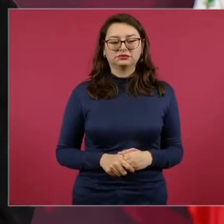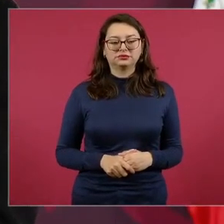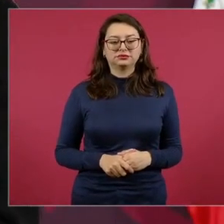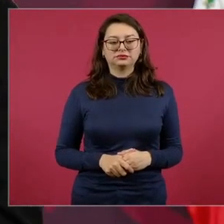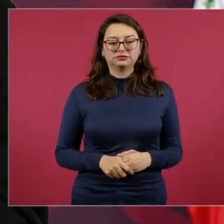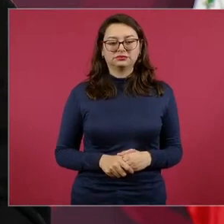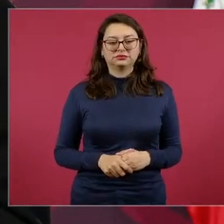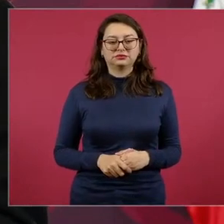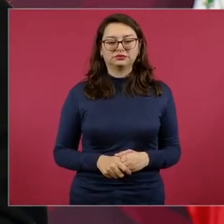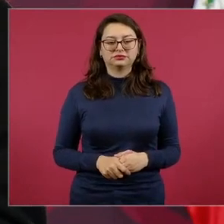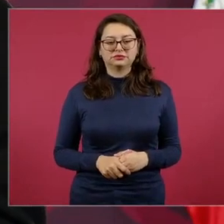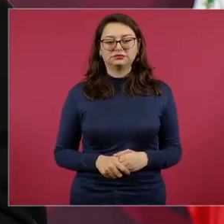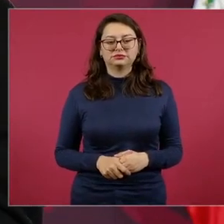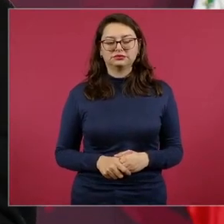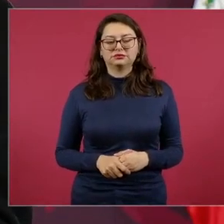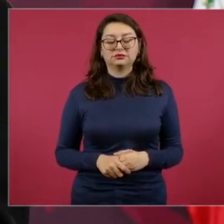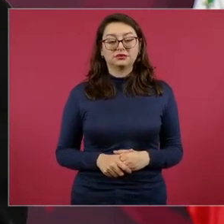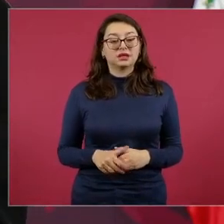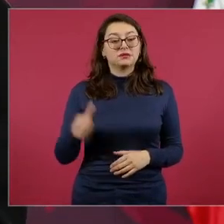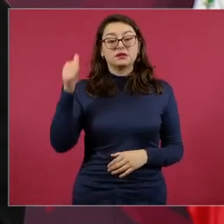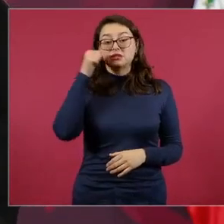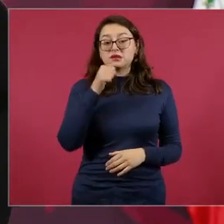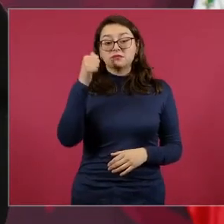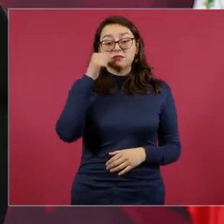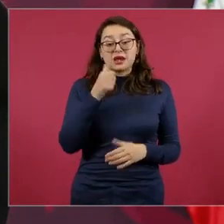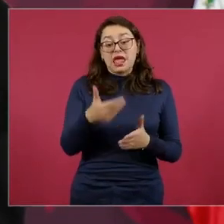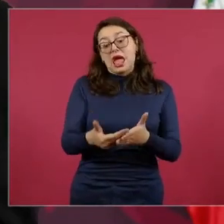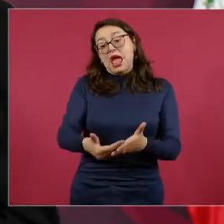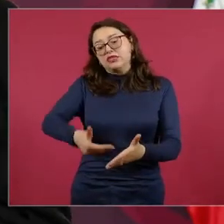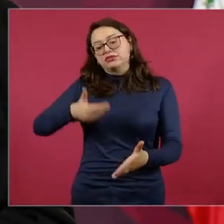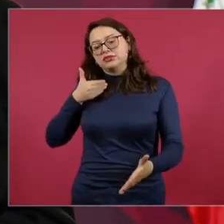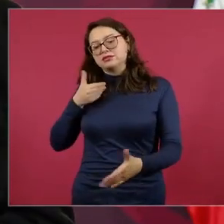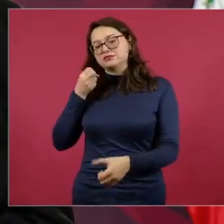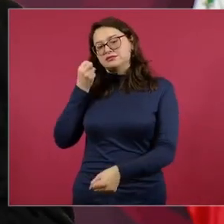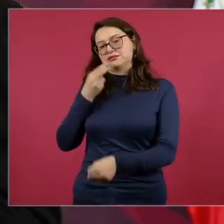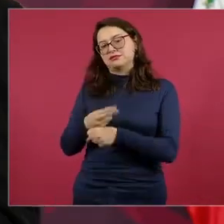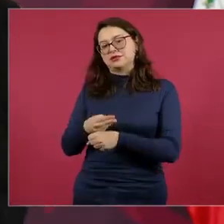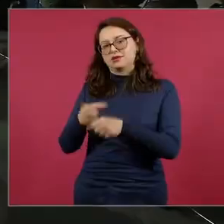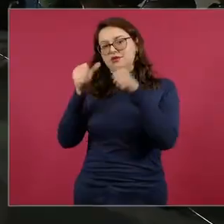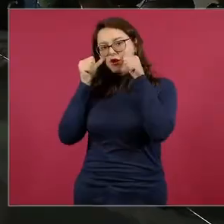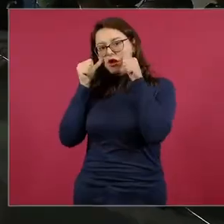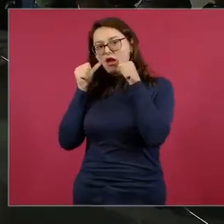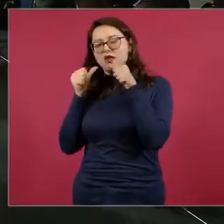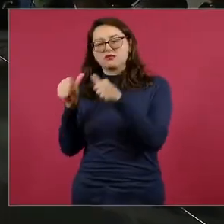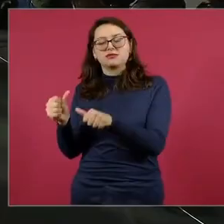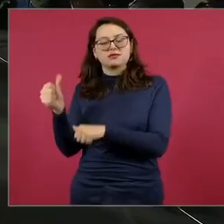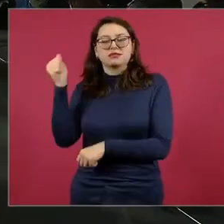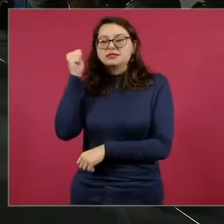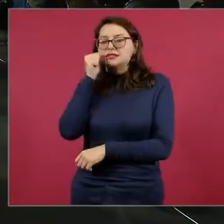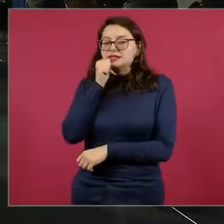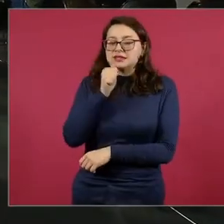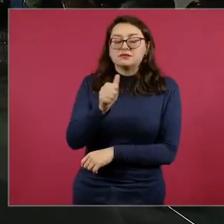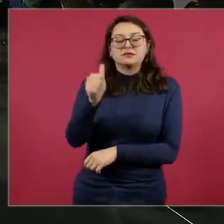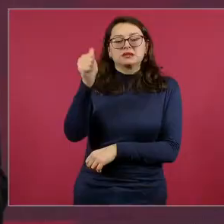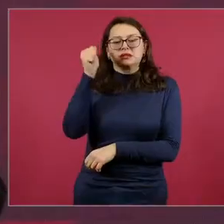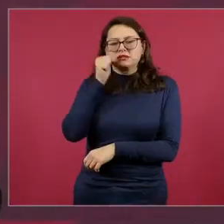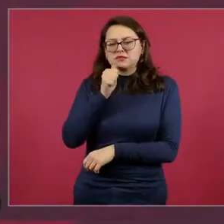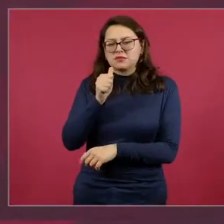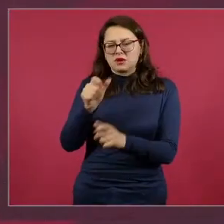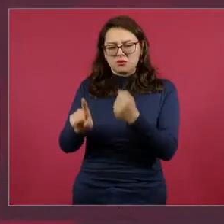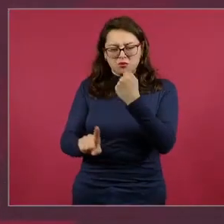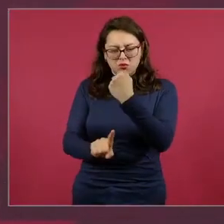se requiere siempre atender las causas, siempre, siempre, siempre, siempre, ir a los